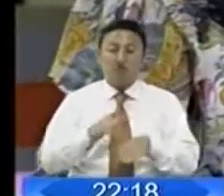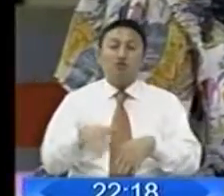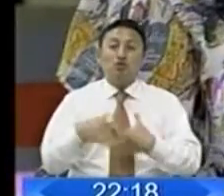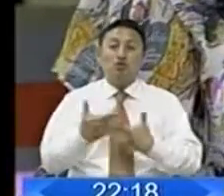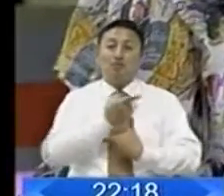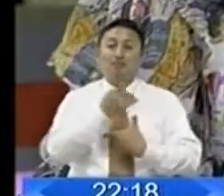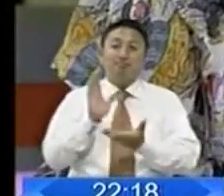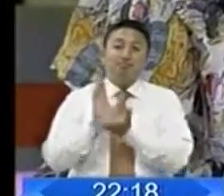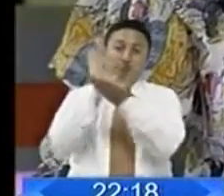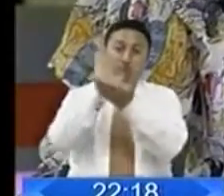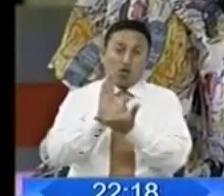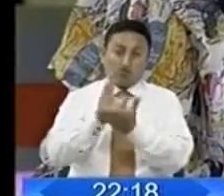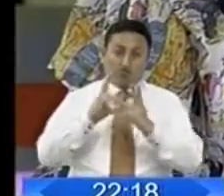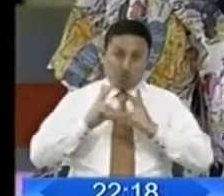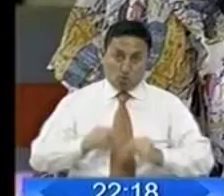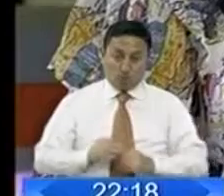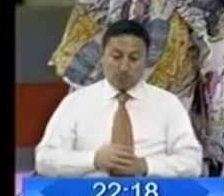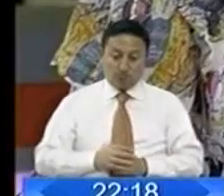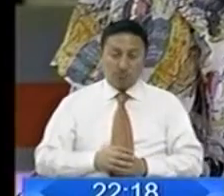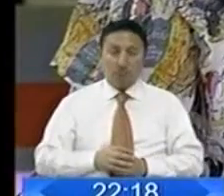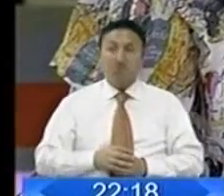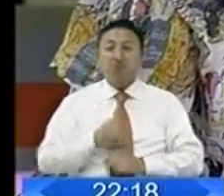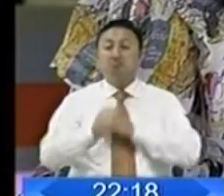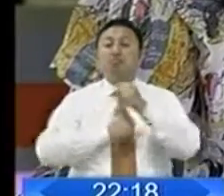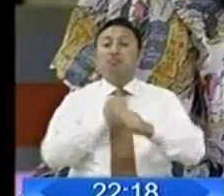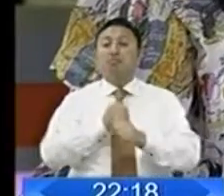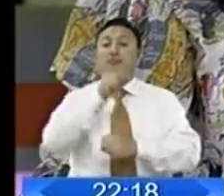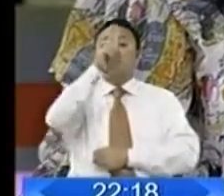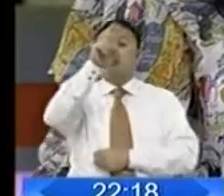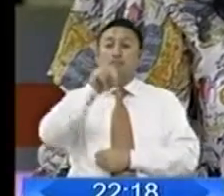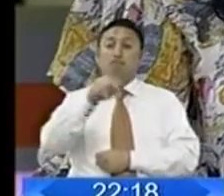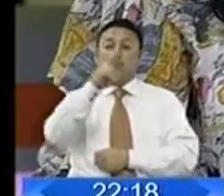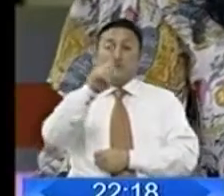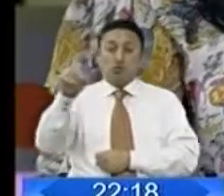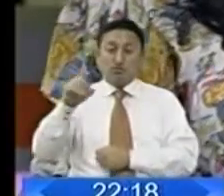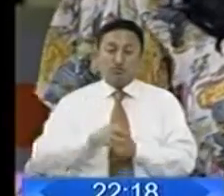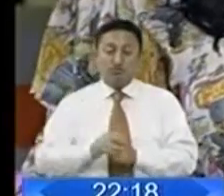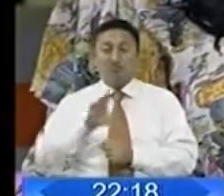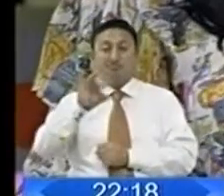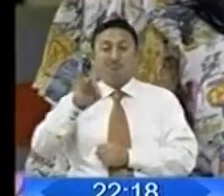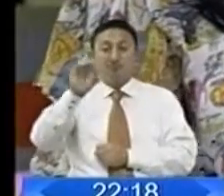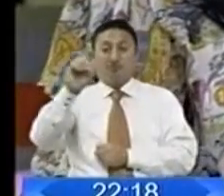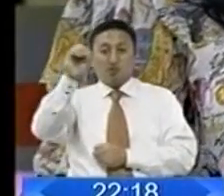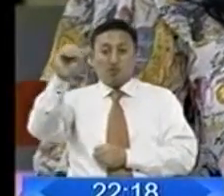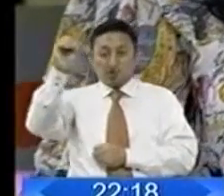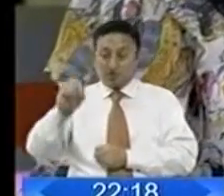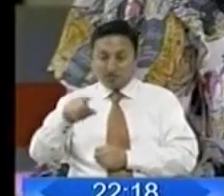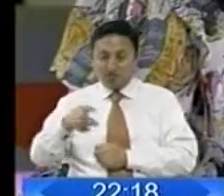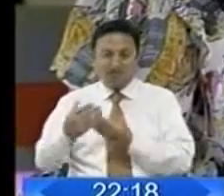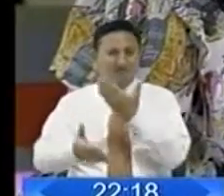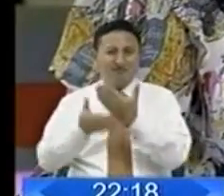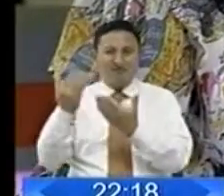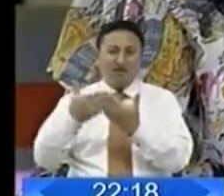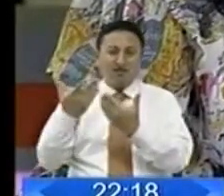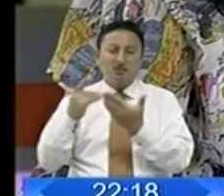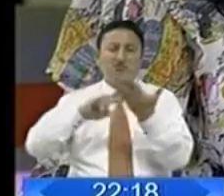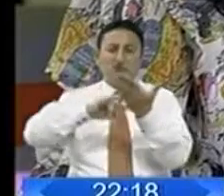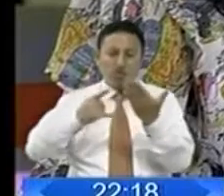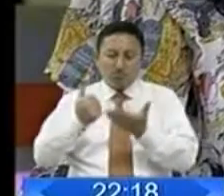de salud. Además, estima que para el 2021 se simplifique el 80% de trámites con el uso de la